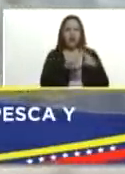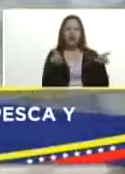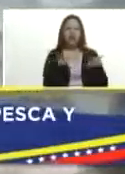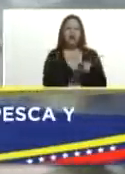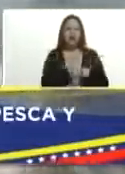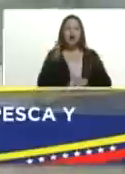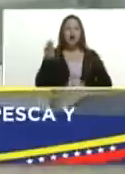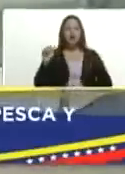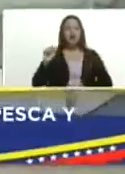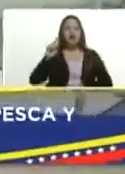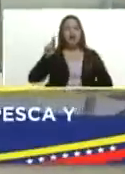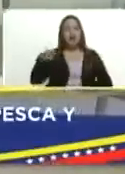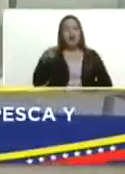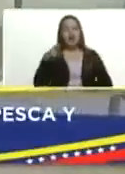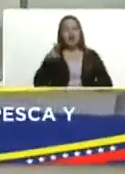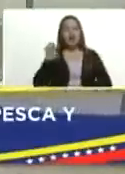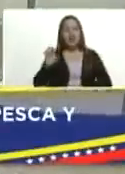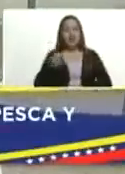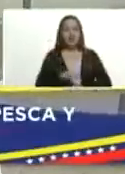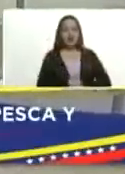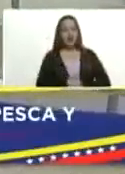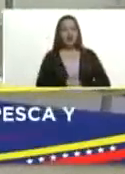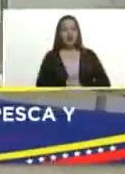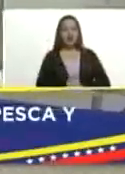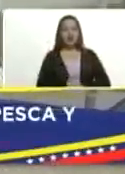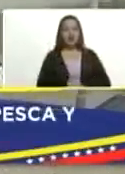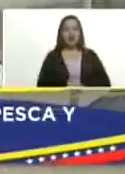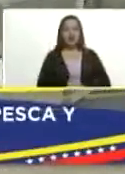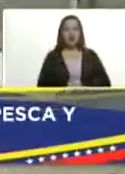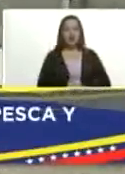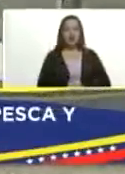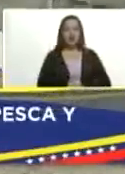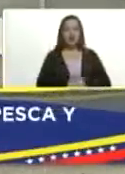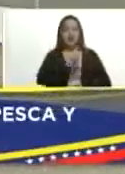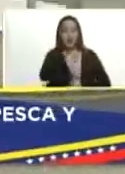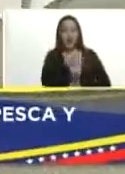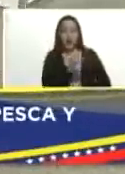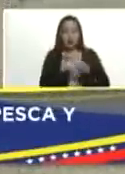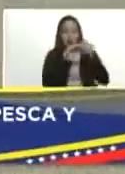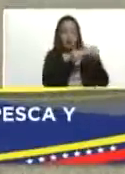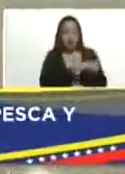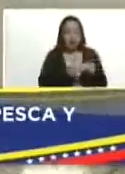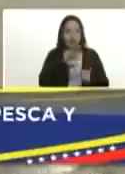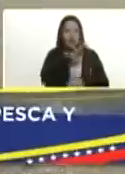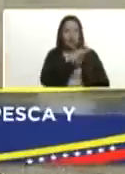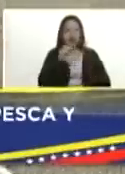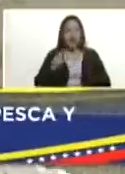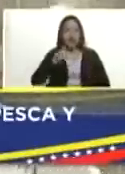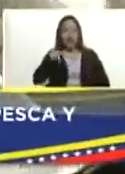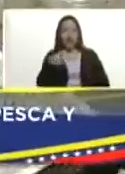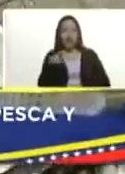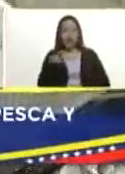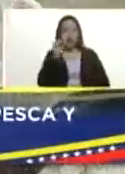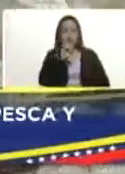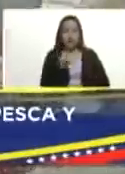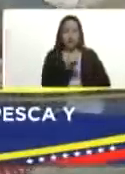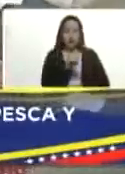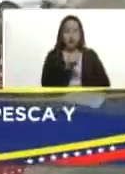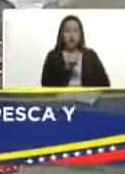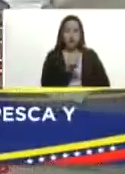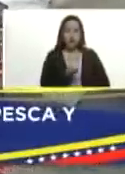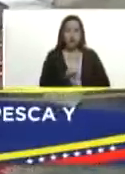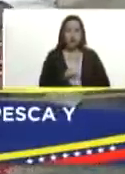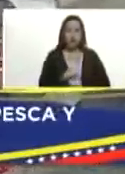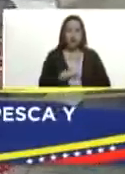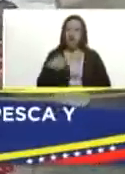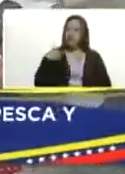pero bagre. ¿Ok? Uh-huh. Tiene una presentación de 500 gramos. Uh-huh. ¿Bagre? Sí. Yo tengo un amigo